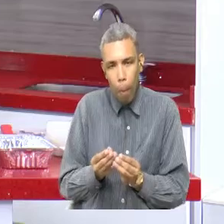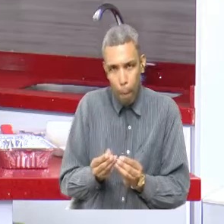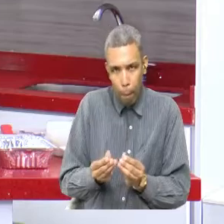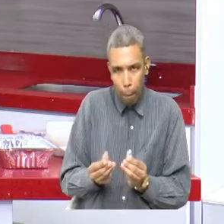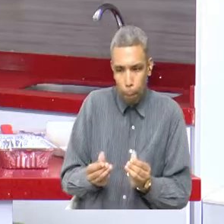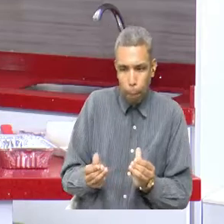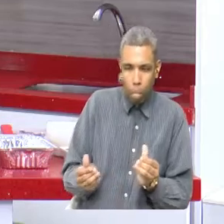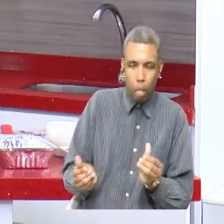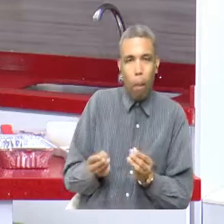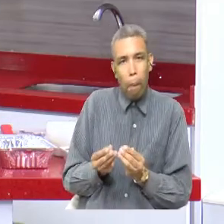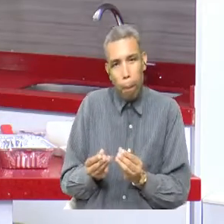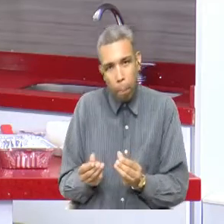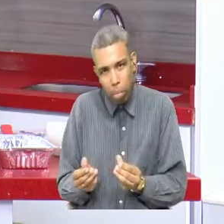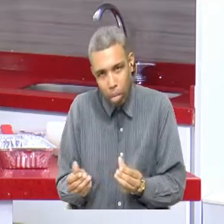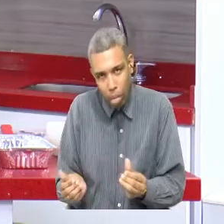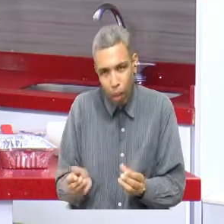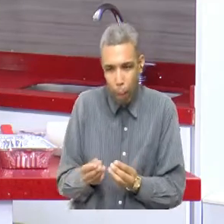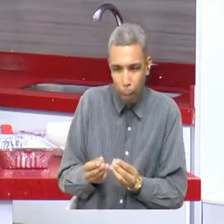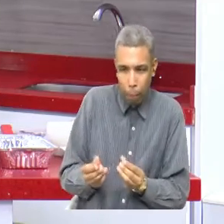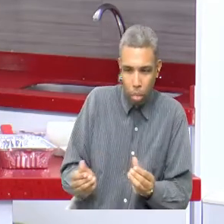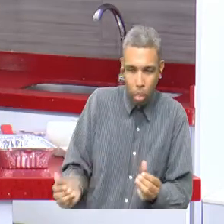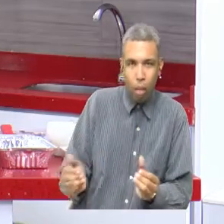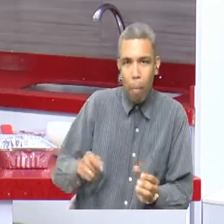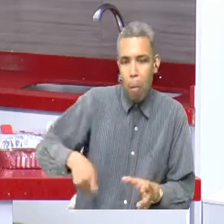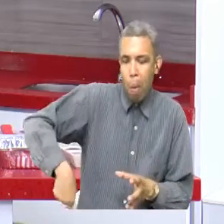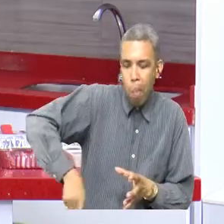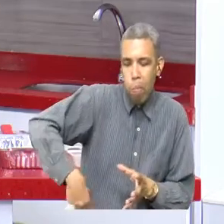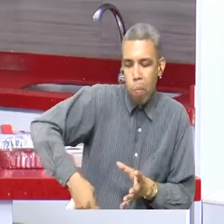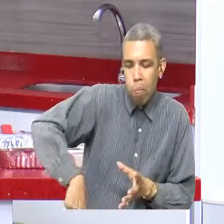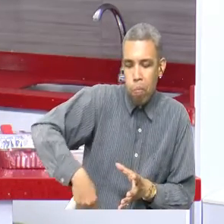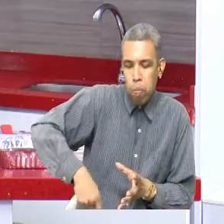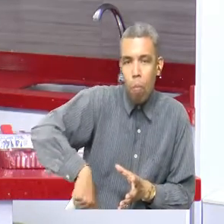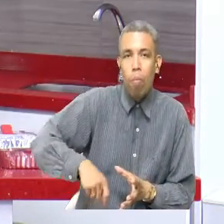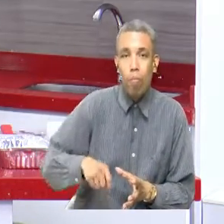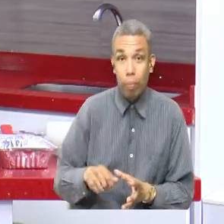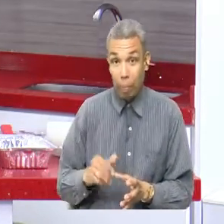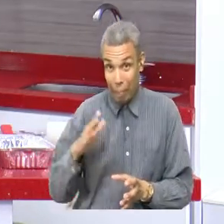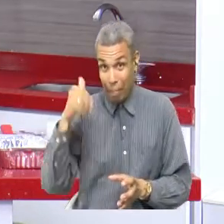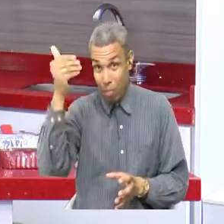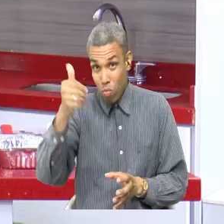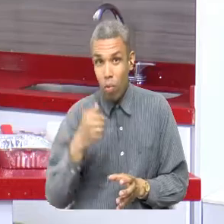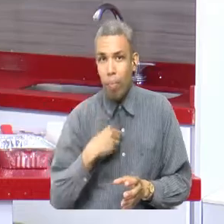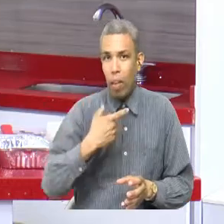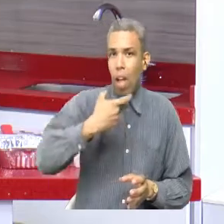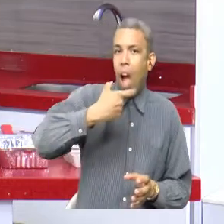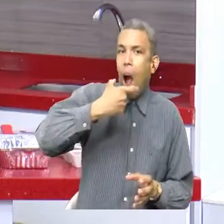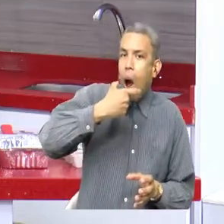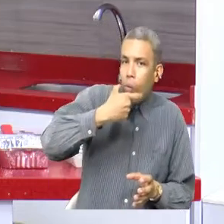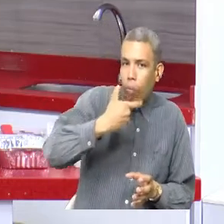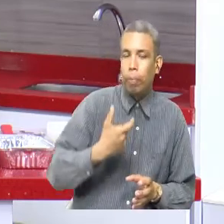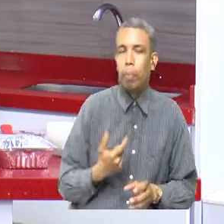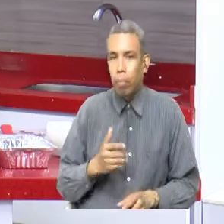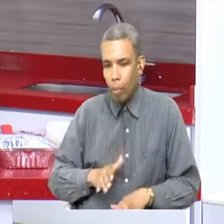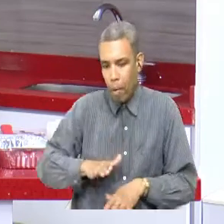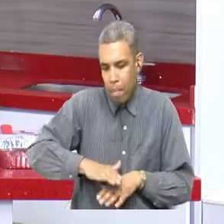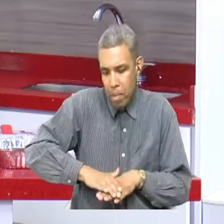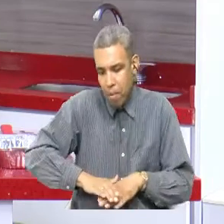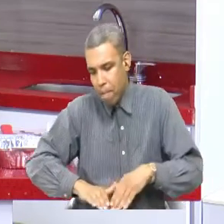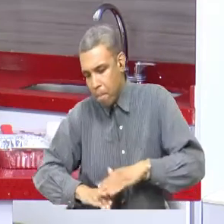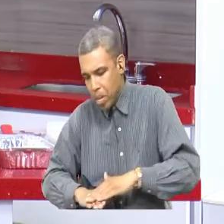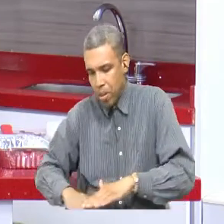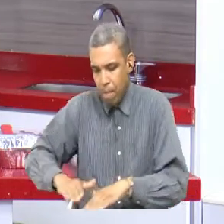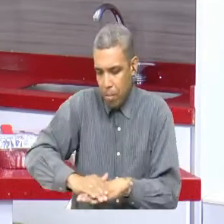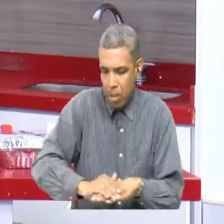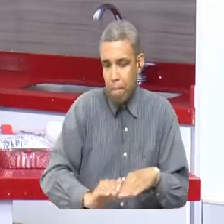ingrediente. La idea es que después de que se monte, vale, entre las capas de galleta va a refrigeración. Después de que esté frío, ya es